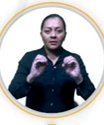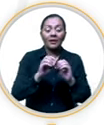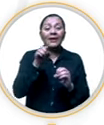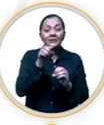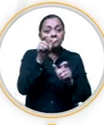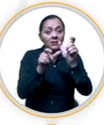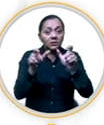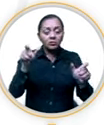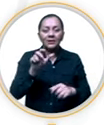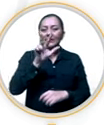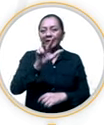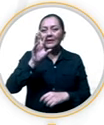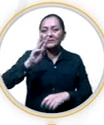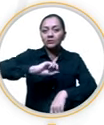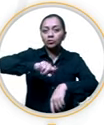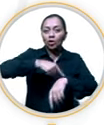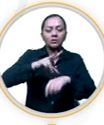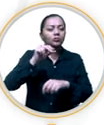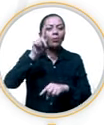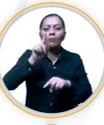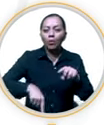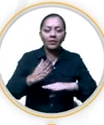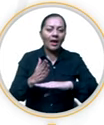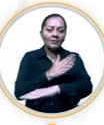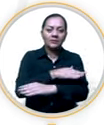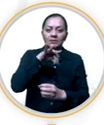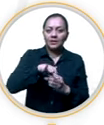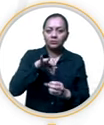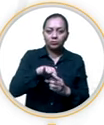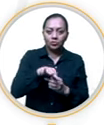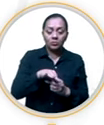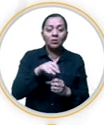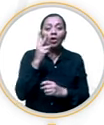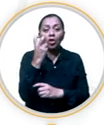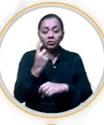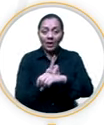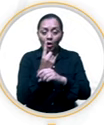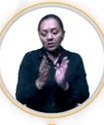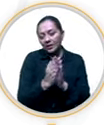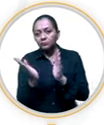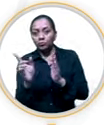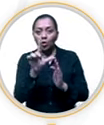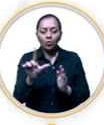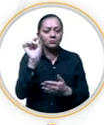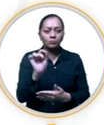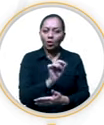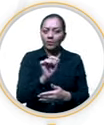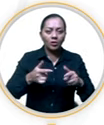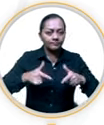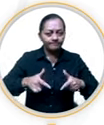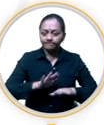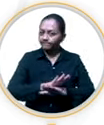bebidas alcohólicas, es decir, 36 horas antes del día de las elecciones, durante el día de los comicios y 12 horas